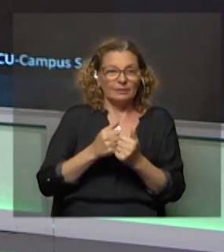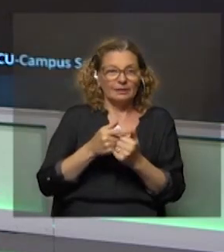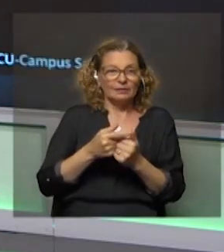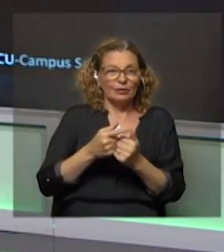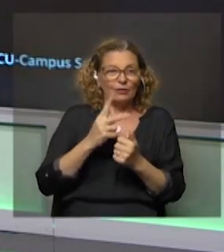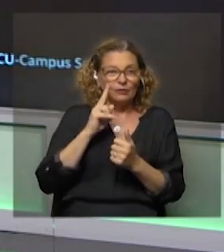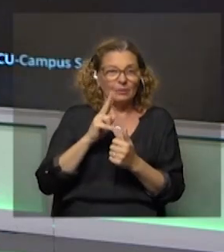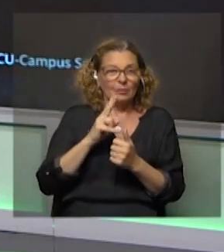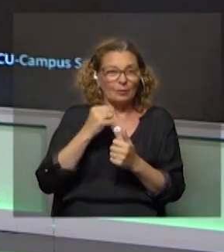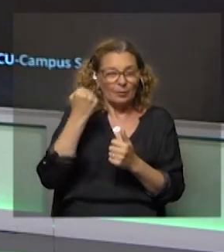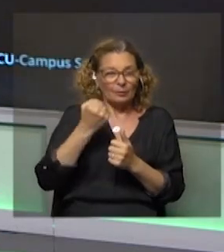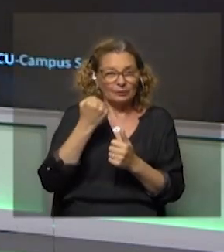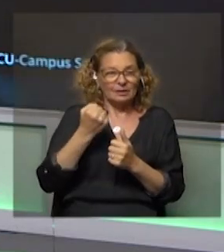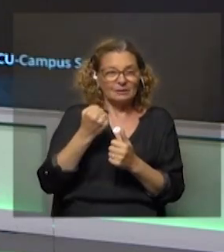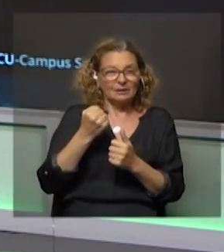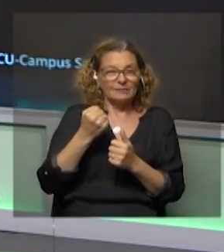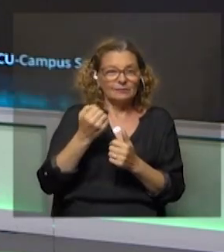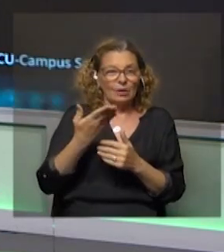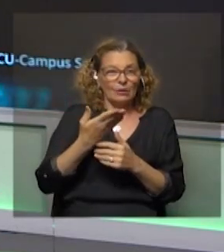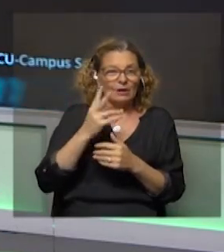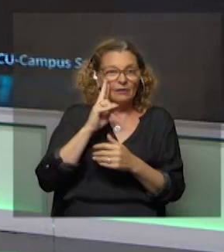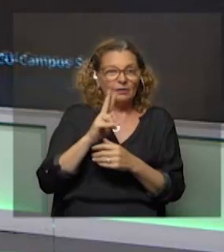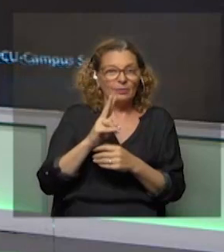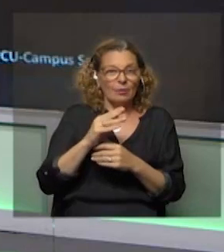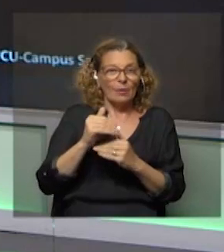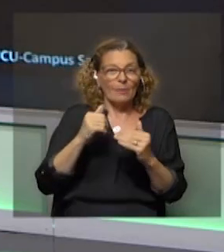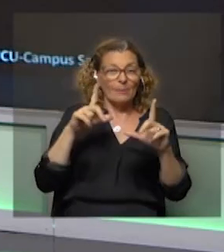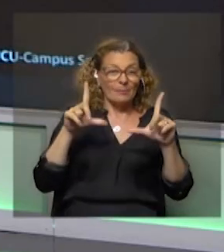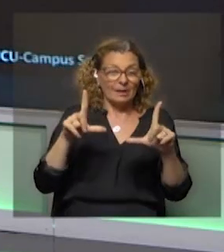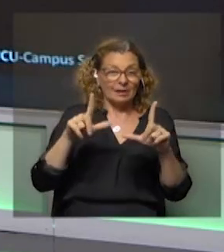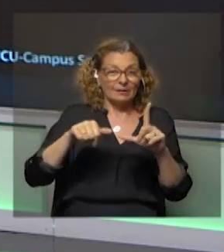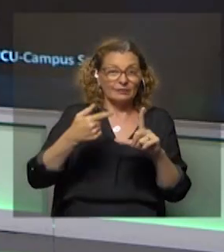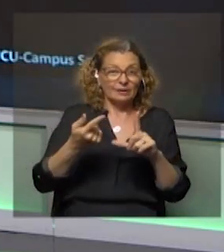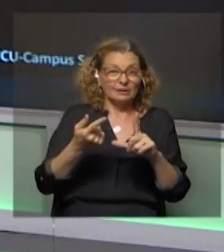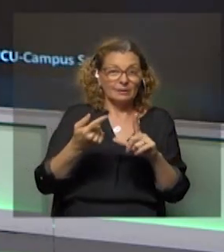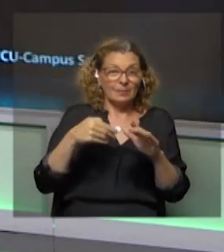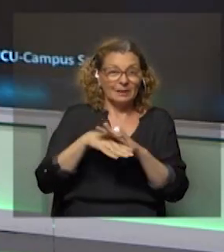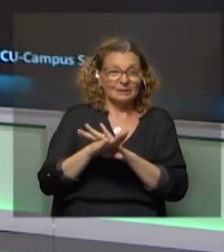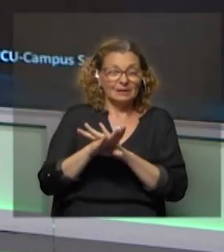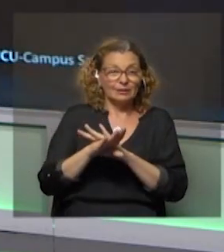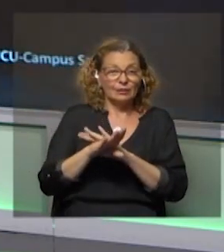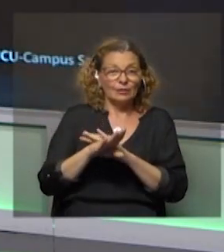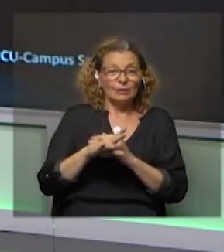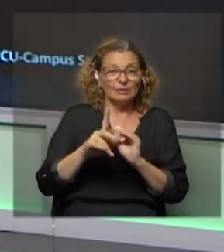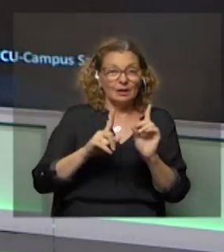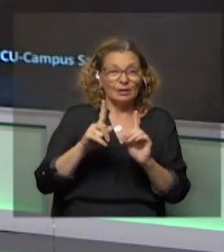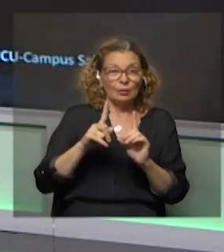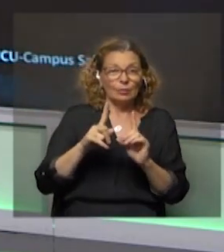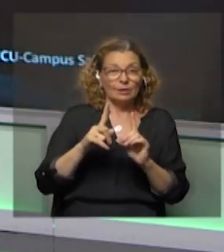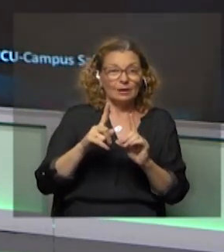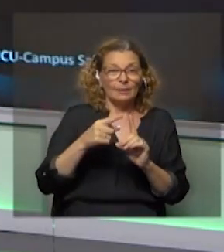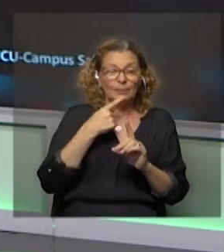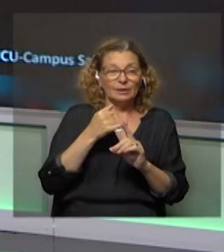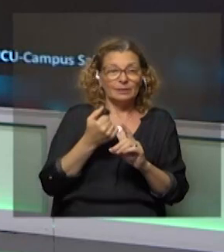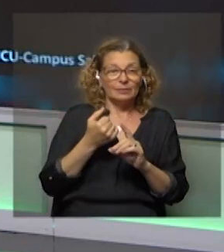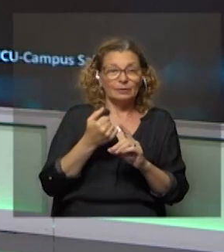muy relevante que si ahora vamos a la placa que viene lo que vamos a hacer es meternos al interior de algunas categorías que